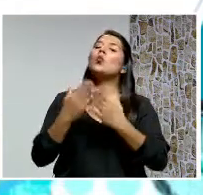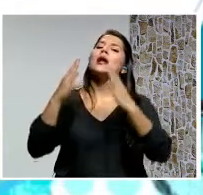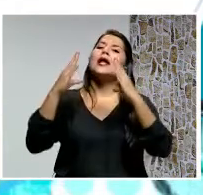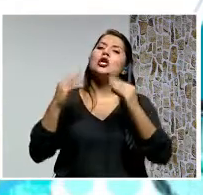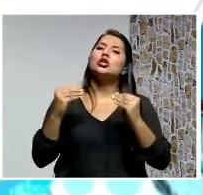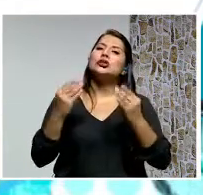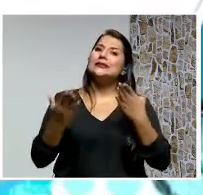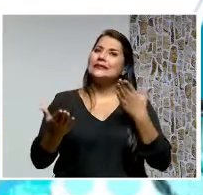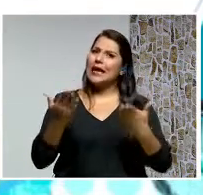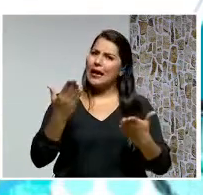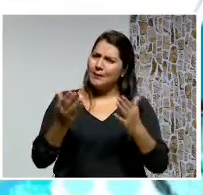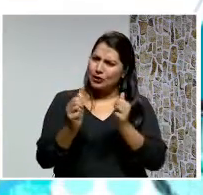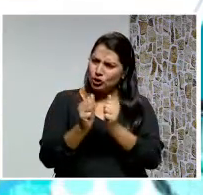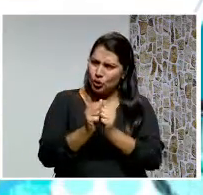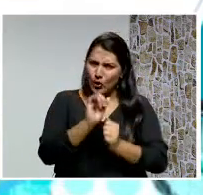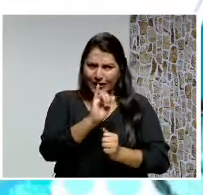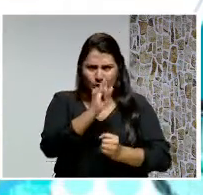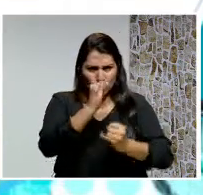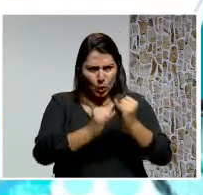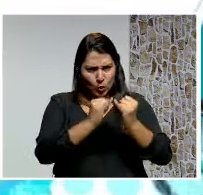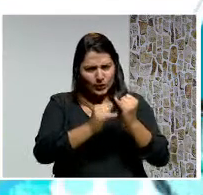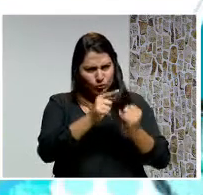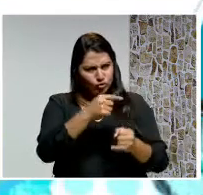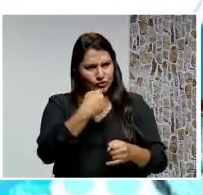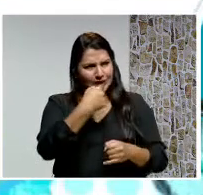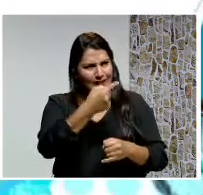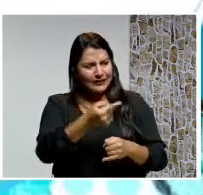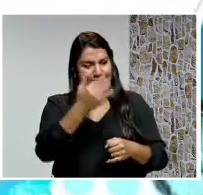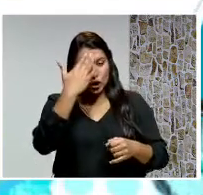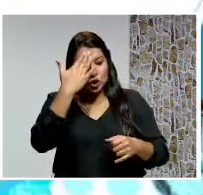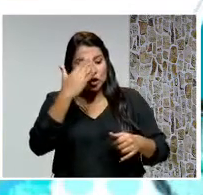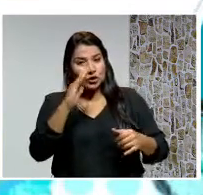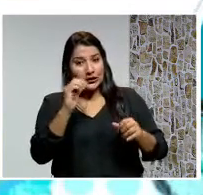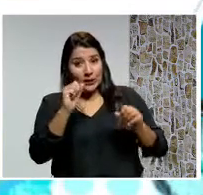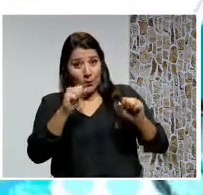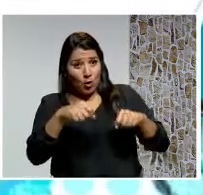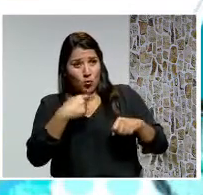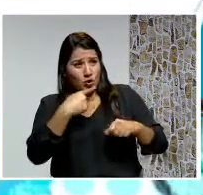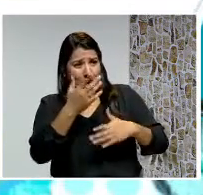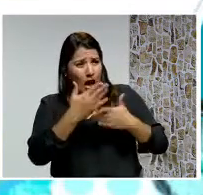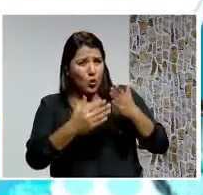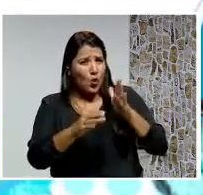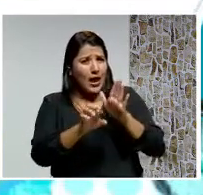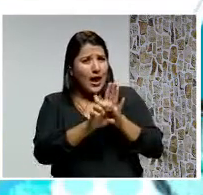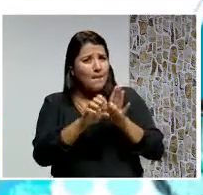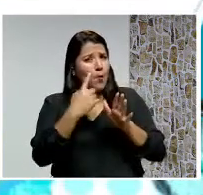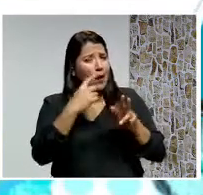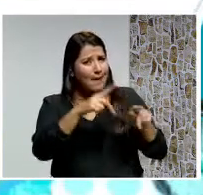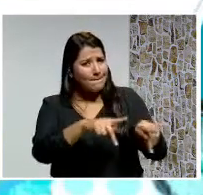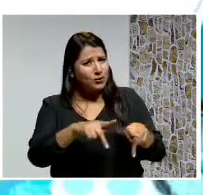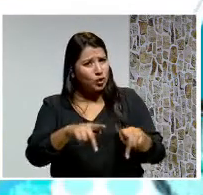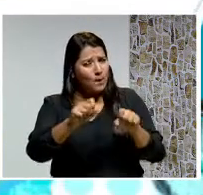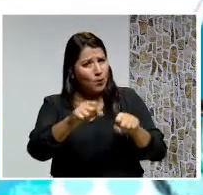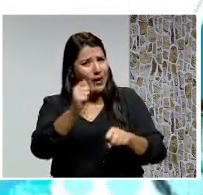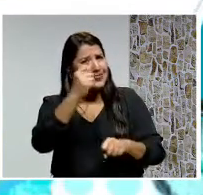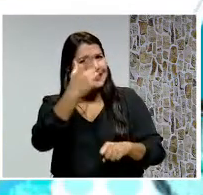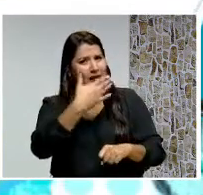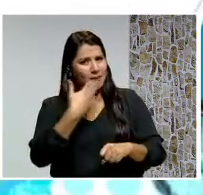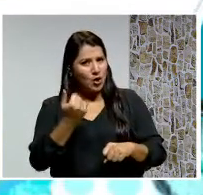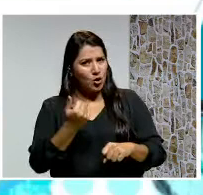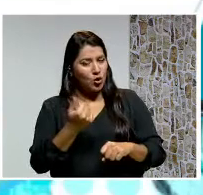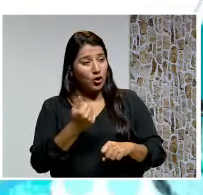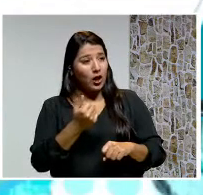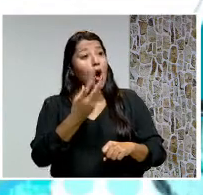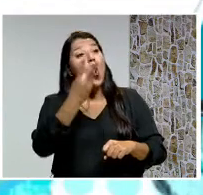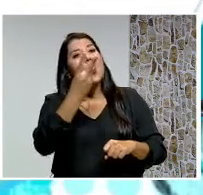Quizás ahora con esto último que usted dice, no sé si podemos hacer algún tipo de ejemplo para dar mayor claridad al espectador de cuánto podría este